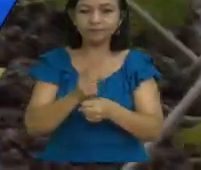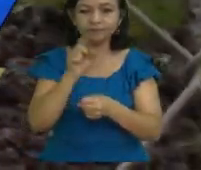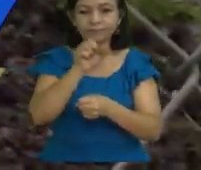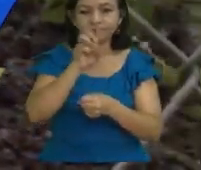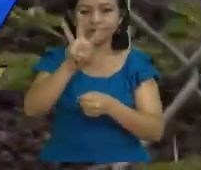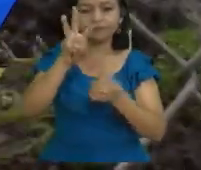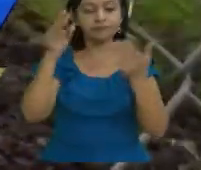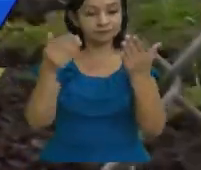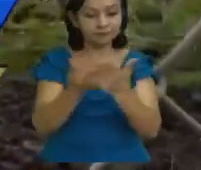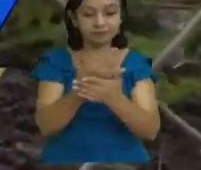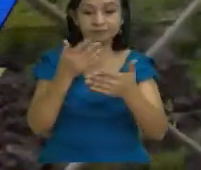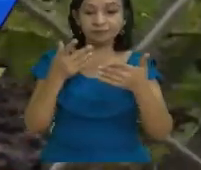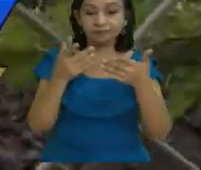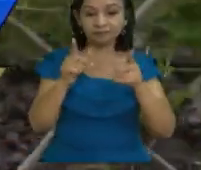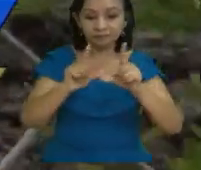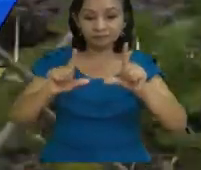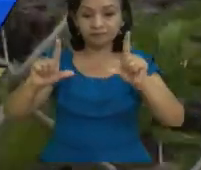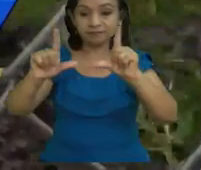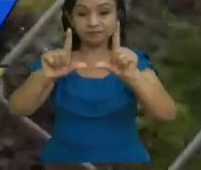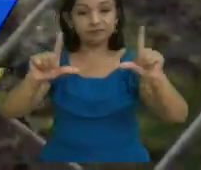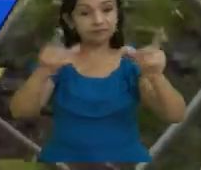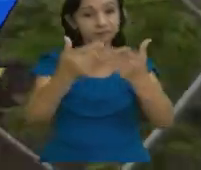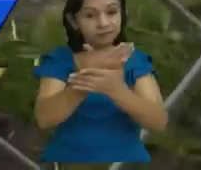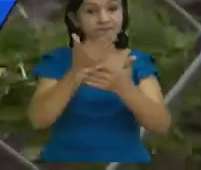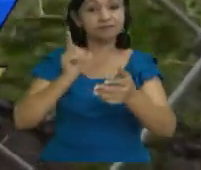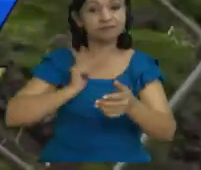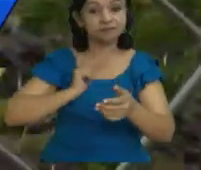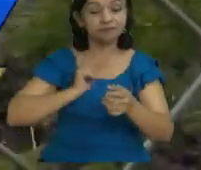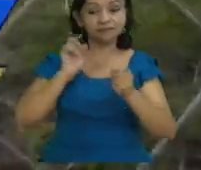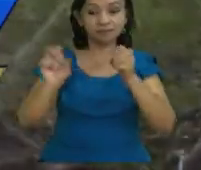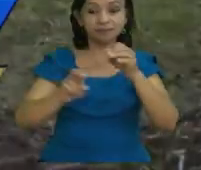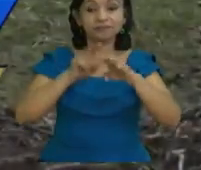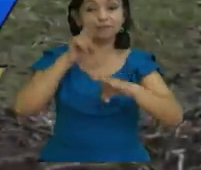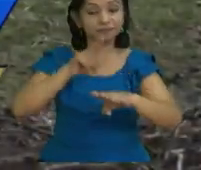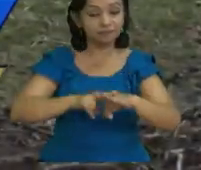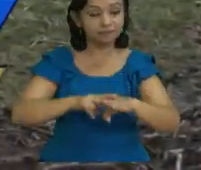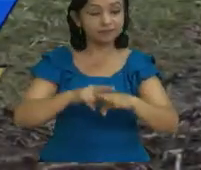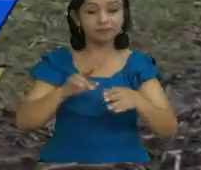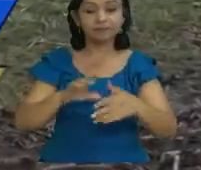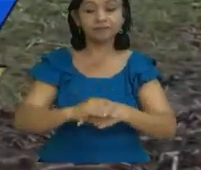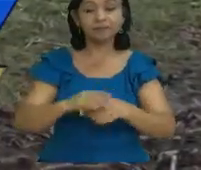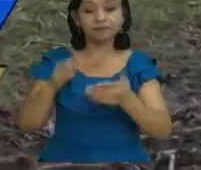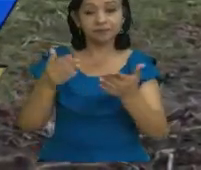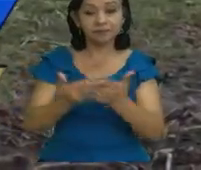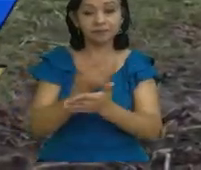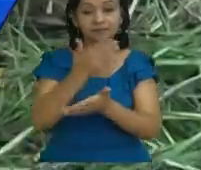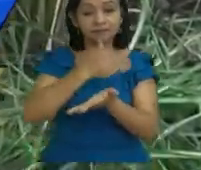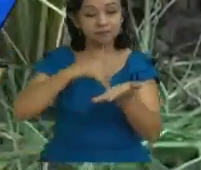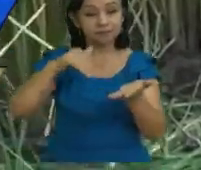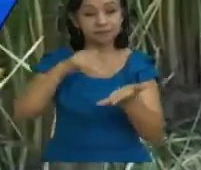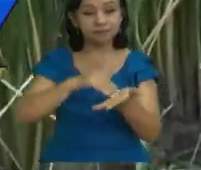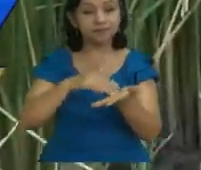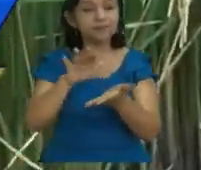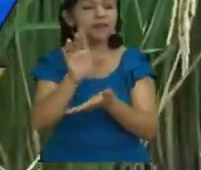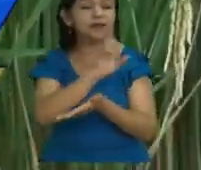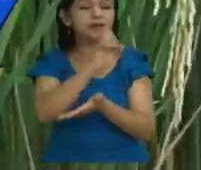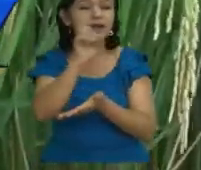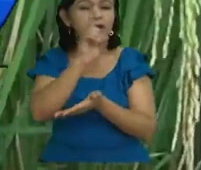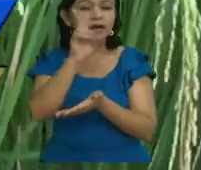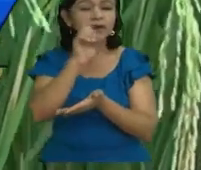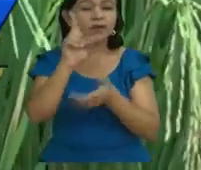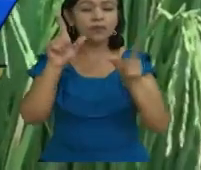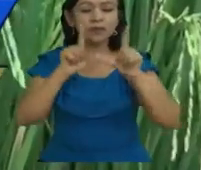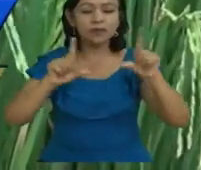nuevos centros. Entonces, okay, 13 nuevos centros a nivel nacional, que estos nuevos centros están prácticamente en